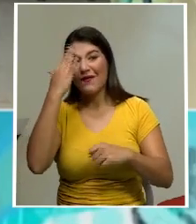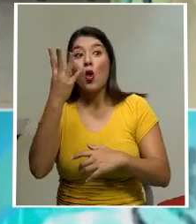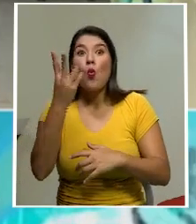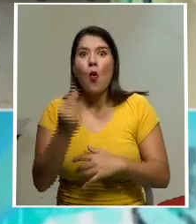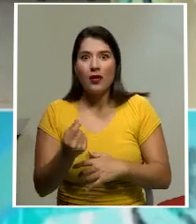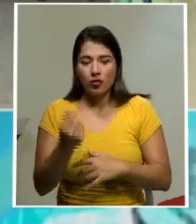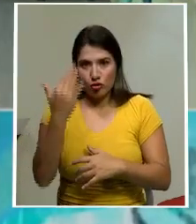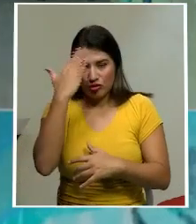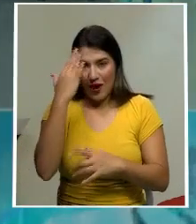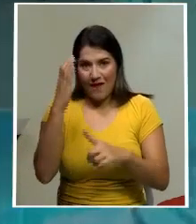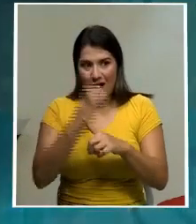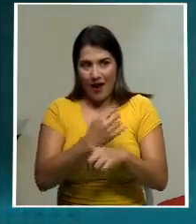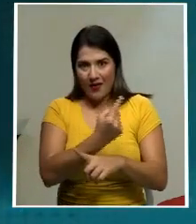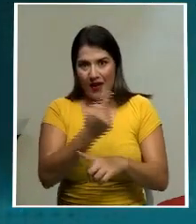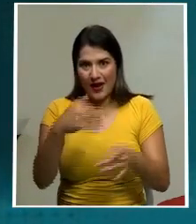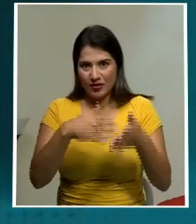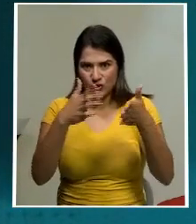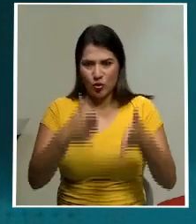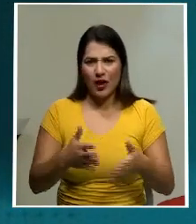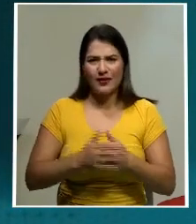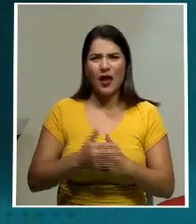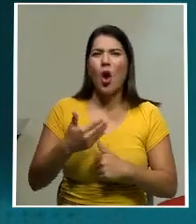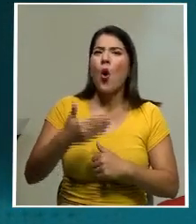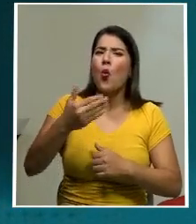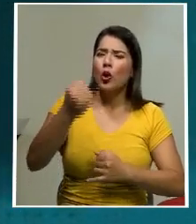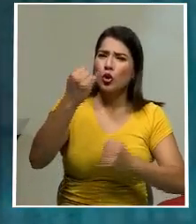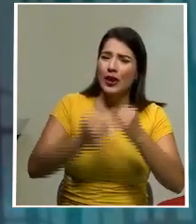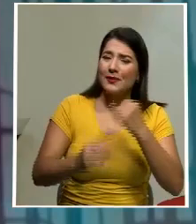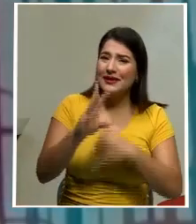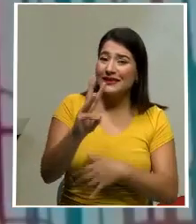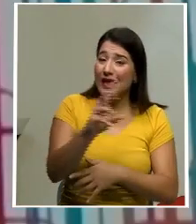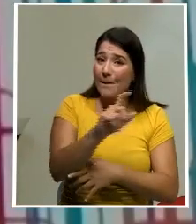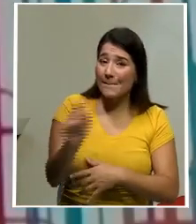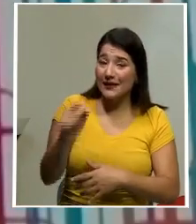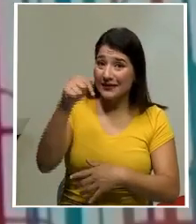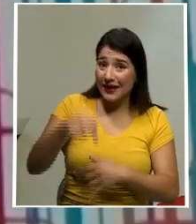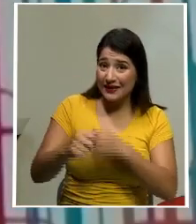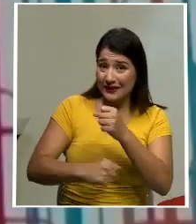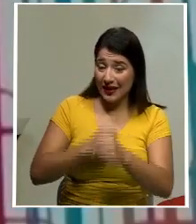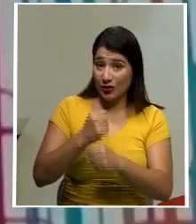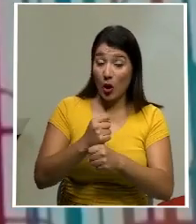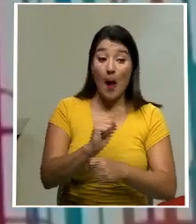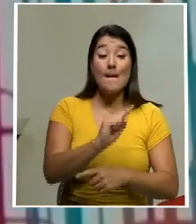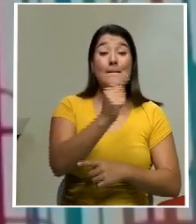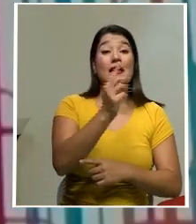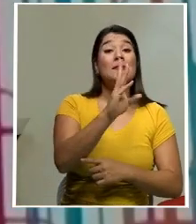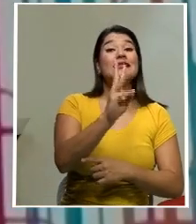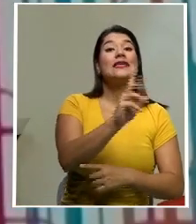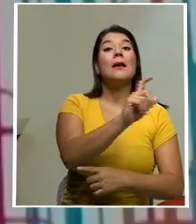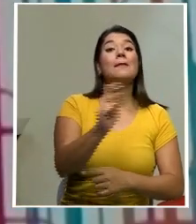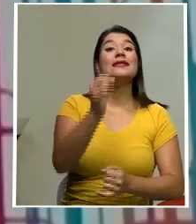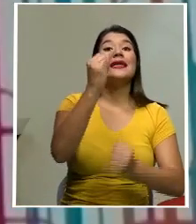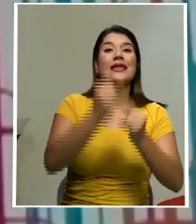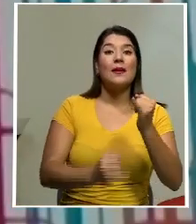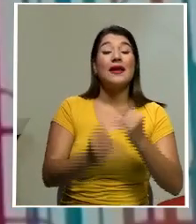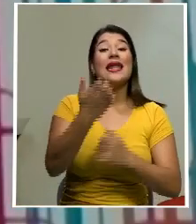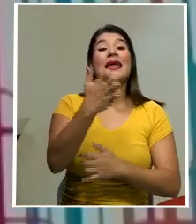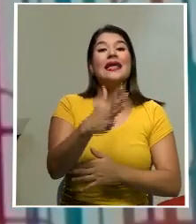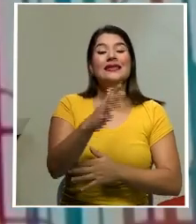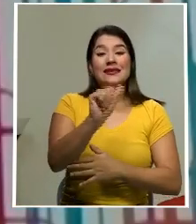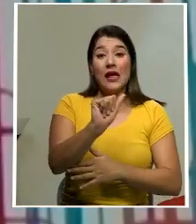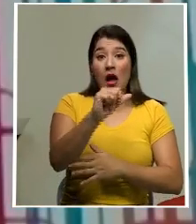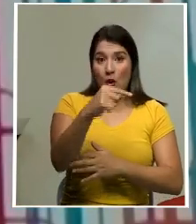los estudiantes. ¿Cuándo terminarán los semestres este curso lectivo? El primer semestre concluye el 15 de